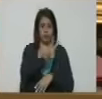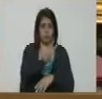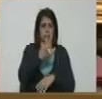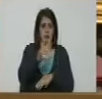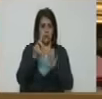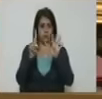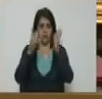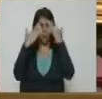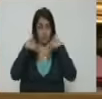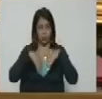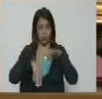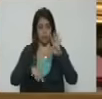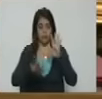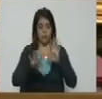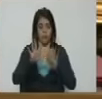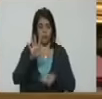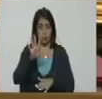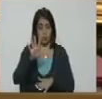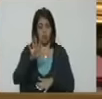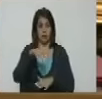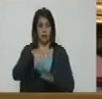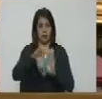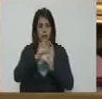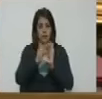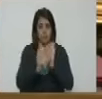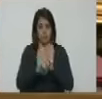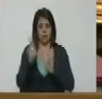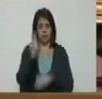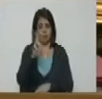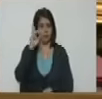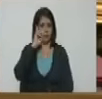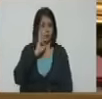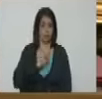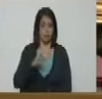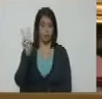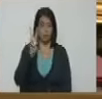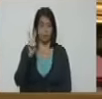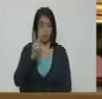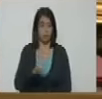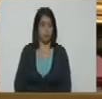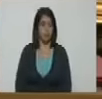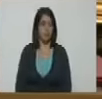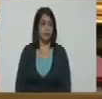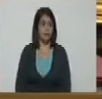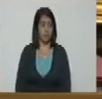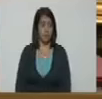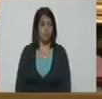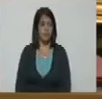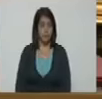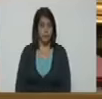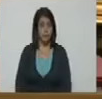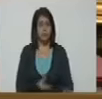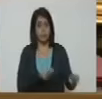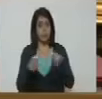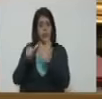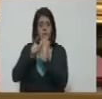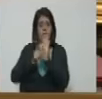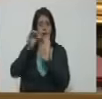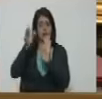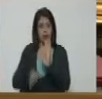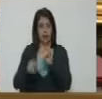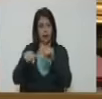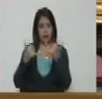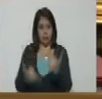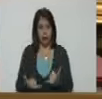y 236, numeral 15 de la Constitución de la República Bolivariana de Venezuela. Se remite a la Gaceta